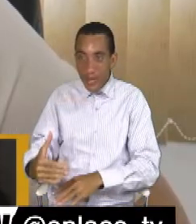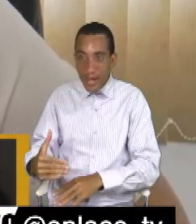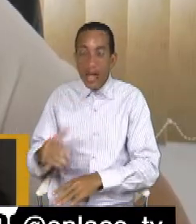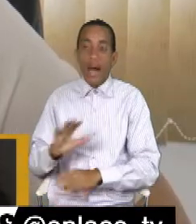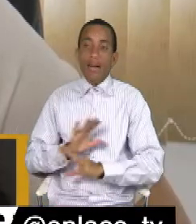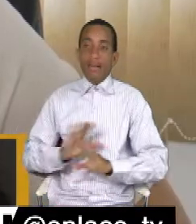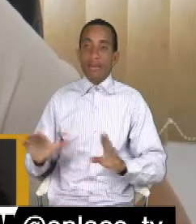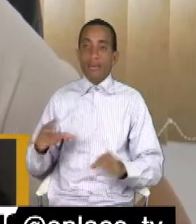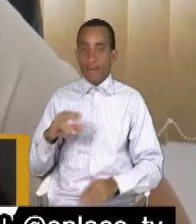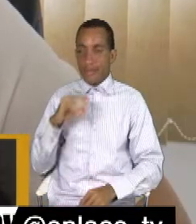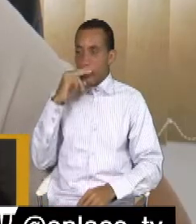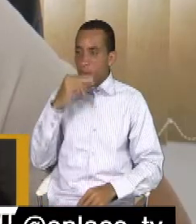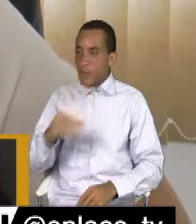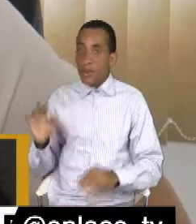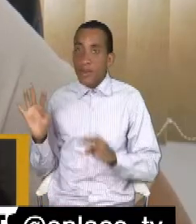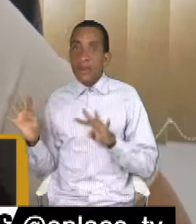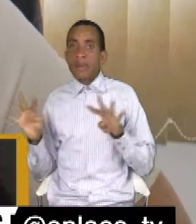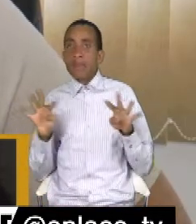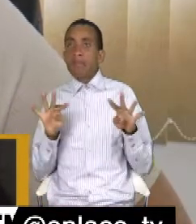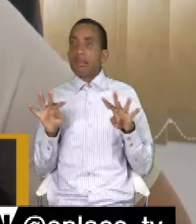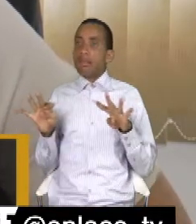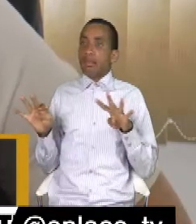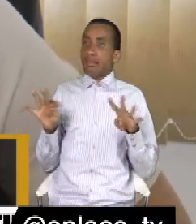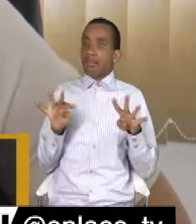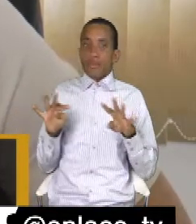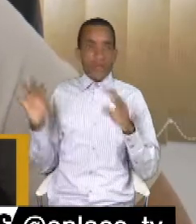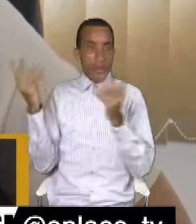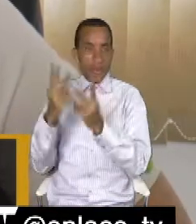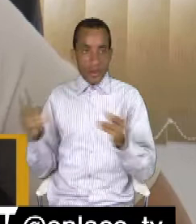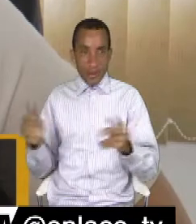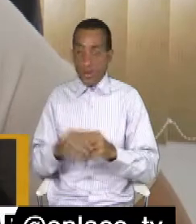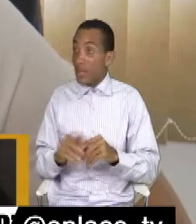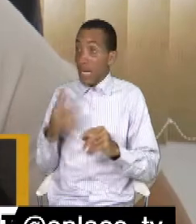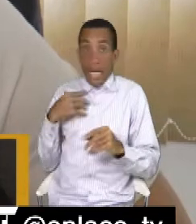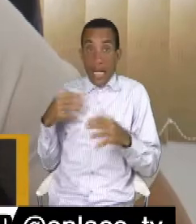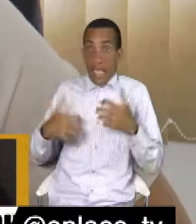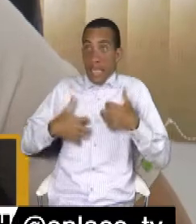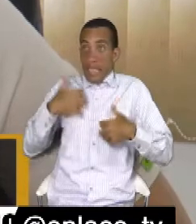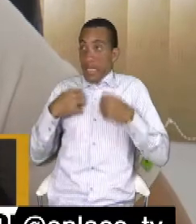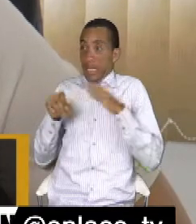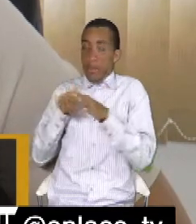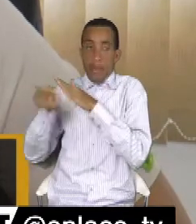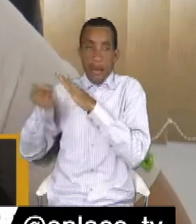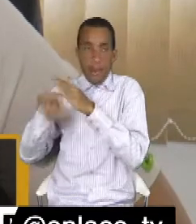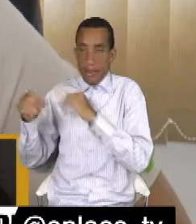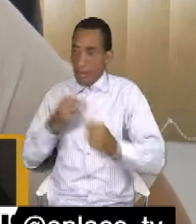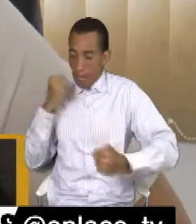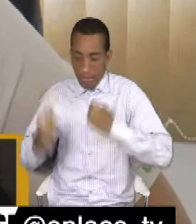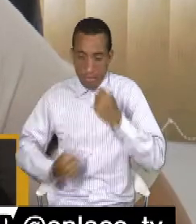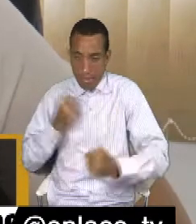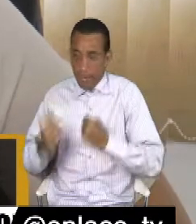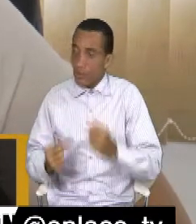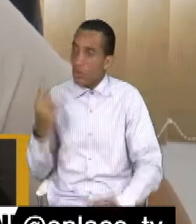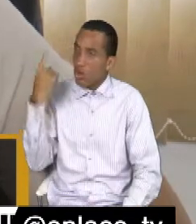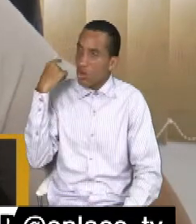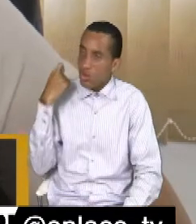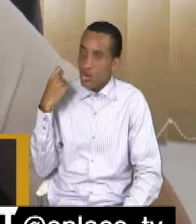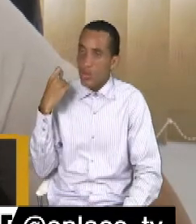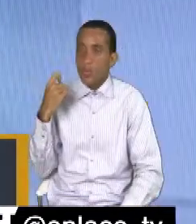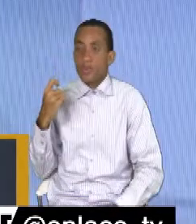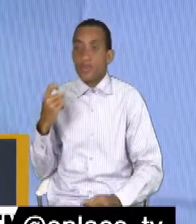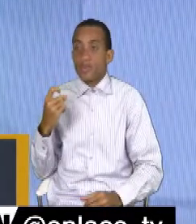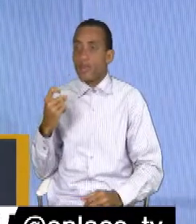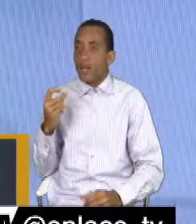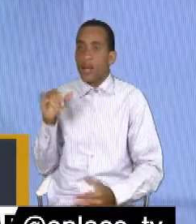que precisamente estaban recibiendo servicios, personas que salieron corriendo de la institución. En el día de ayer el paciente quiso